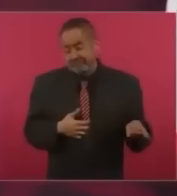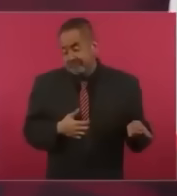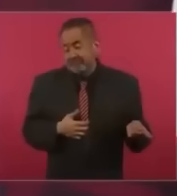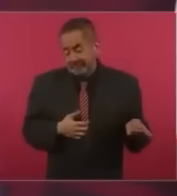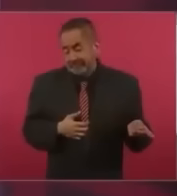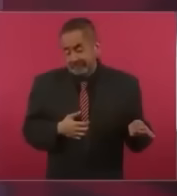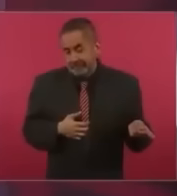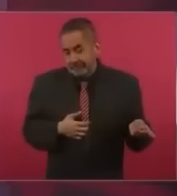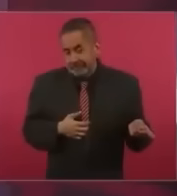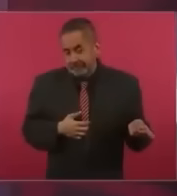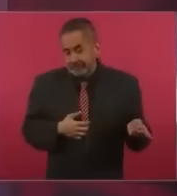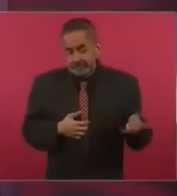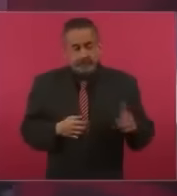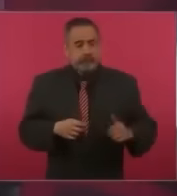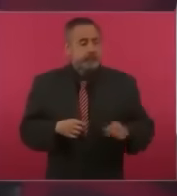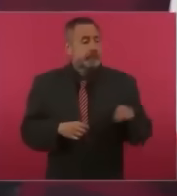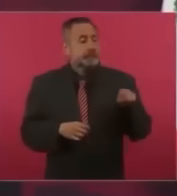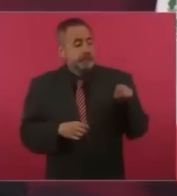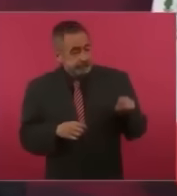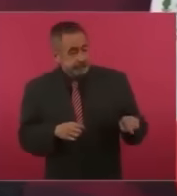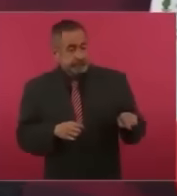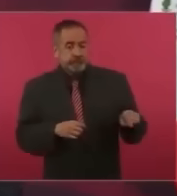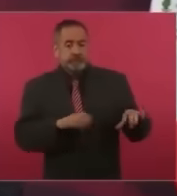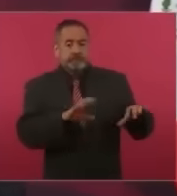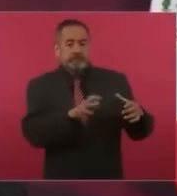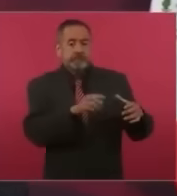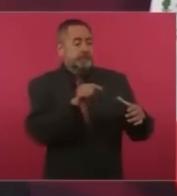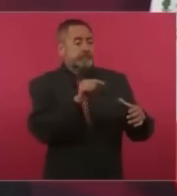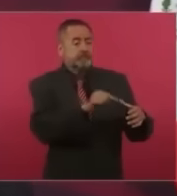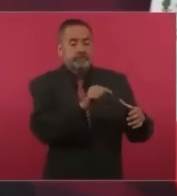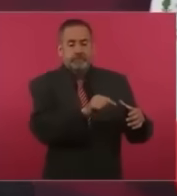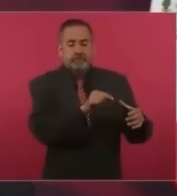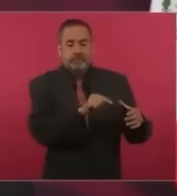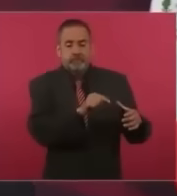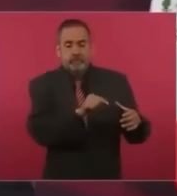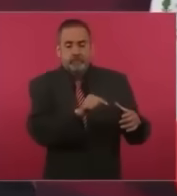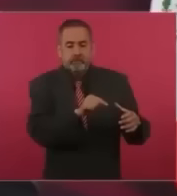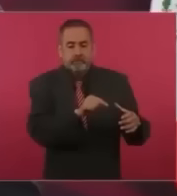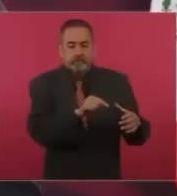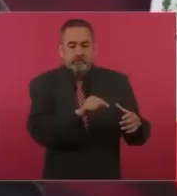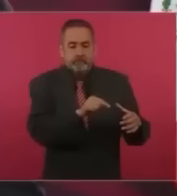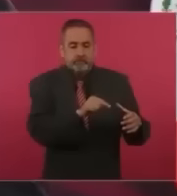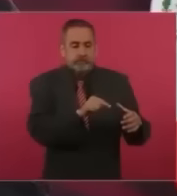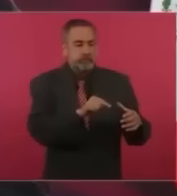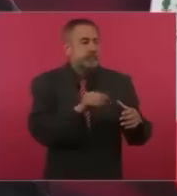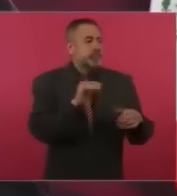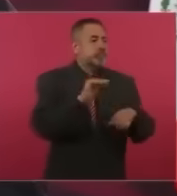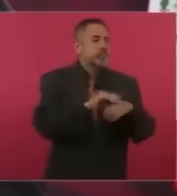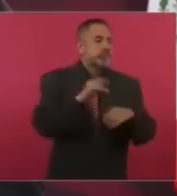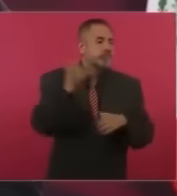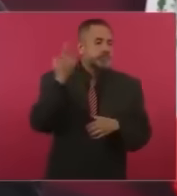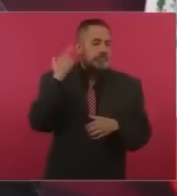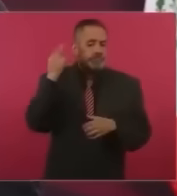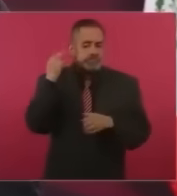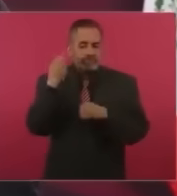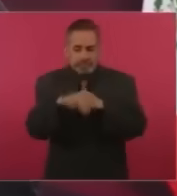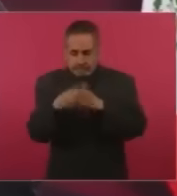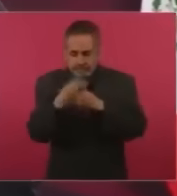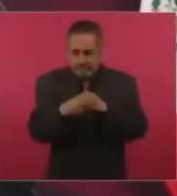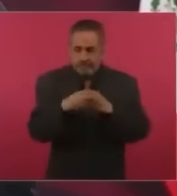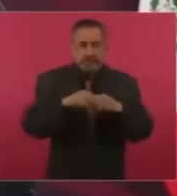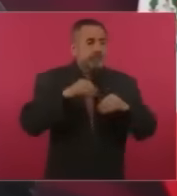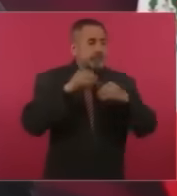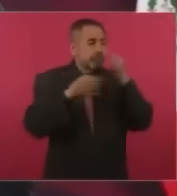no fue casual que a la ceremonias de los días 13 15 y 16 de septiembre a las que asistían los representantes